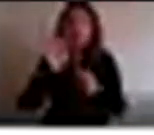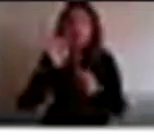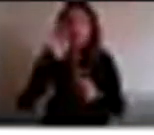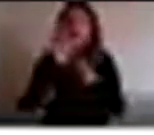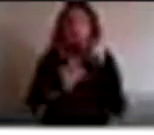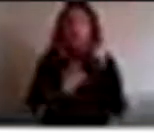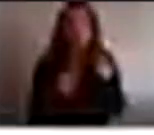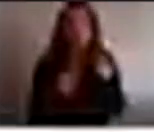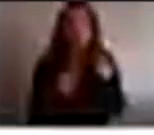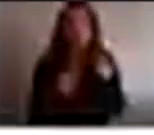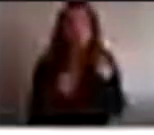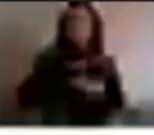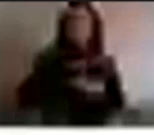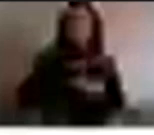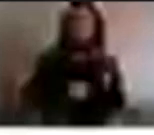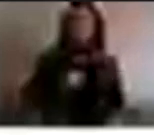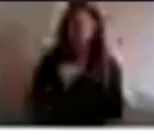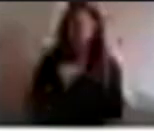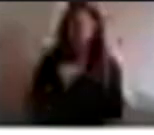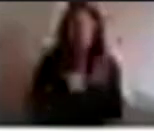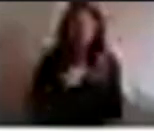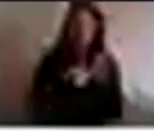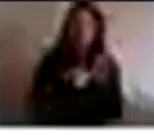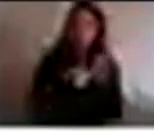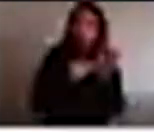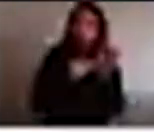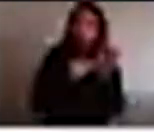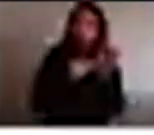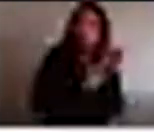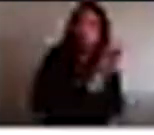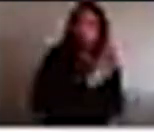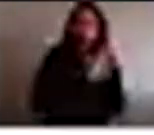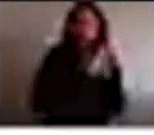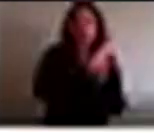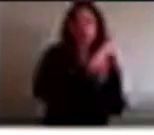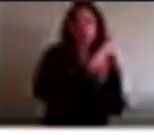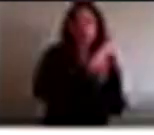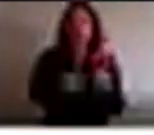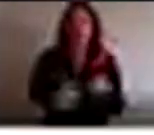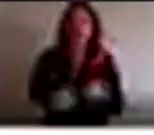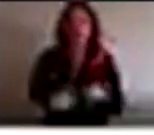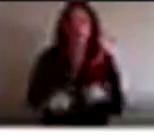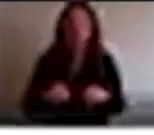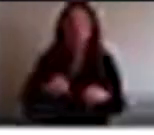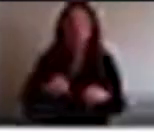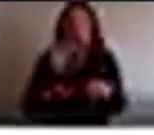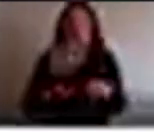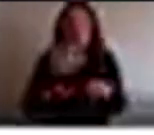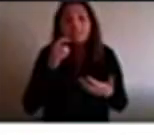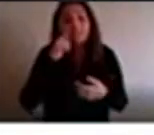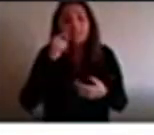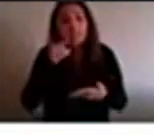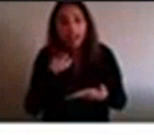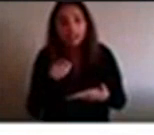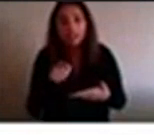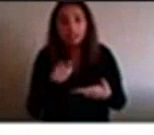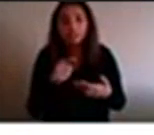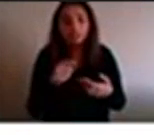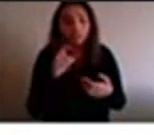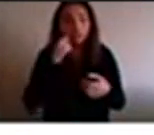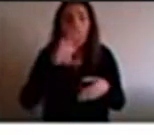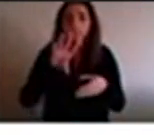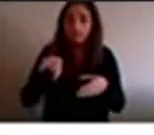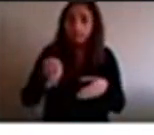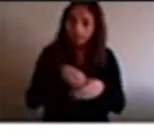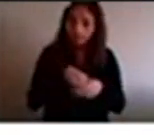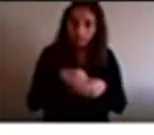siguiente por favor, que ha venido generando los procesos y esta acción afirmativa en los procesos de inclusión laboral de personas con discapacidad. En